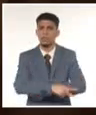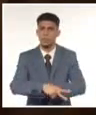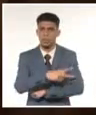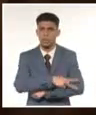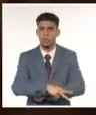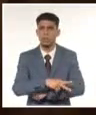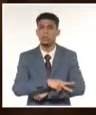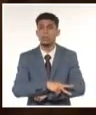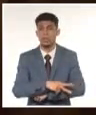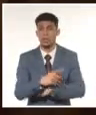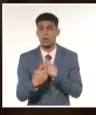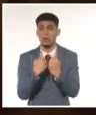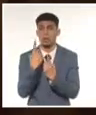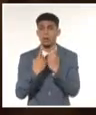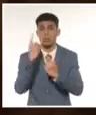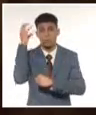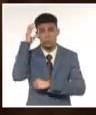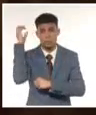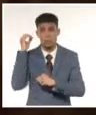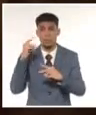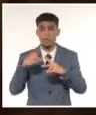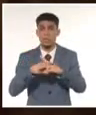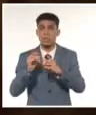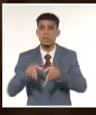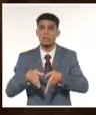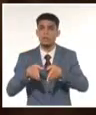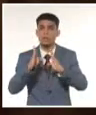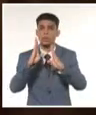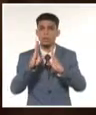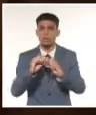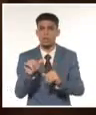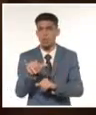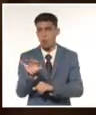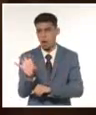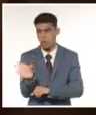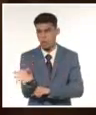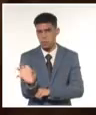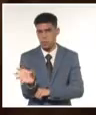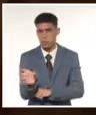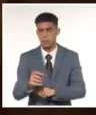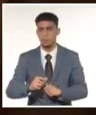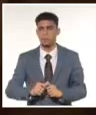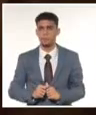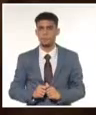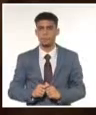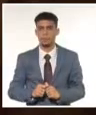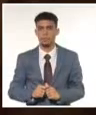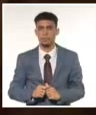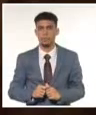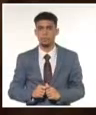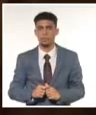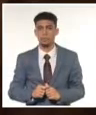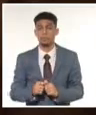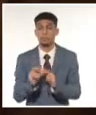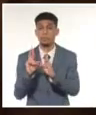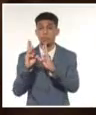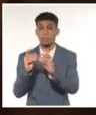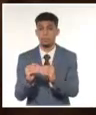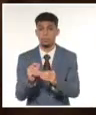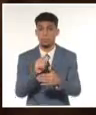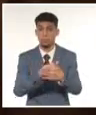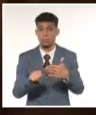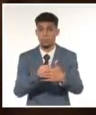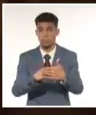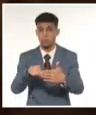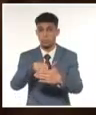sobre gobiernos e instituciones financieras y bancarias. El más reciente resultado electoral en Estados